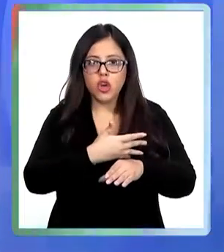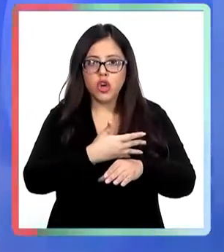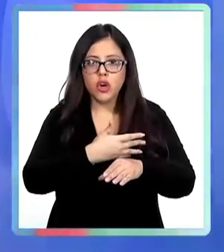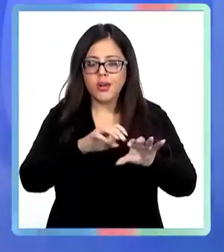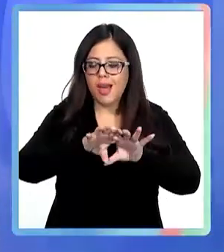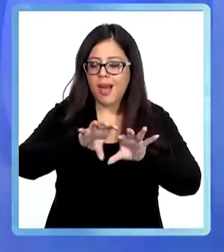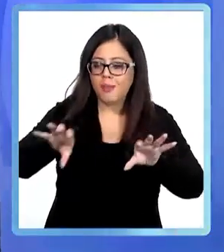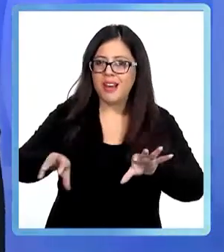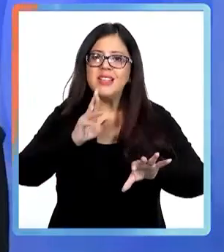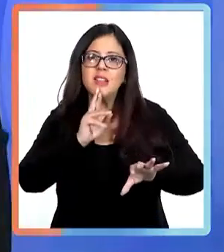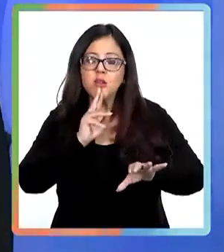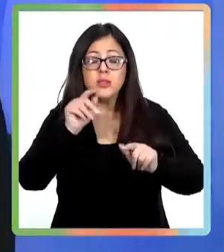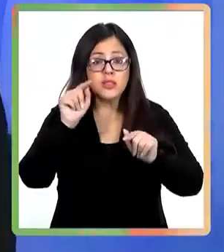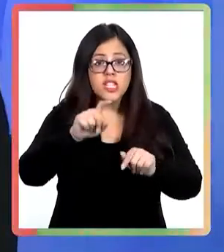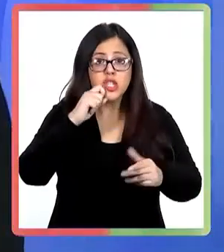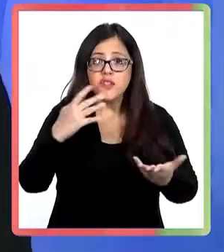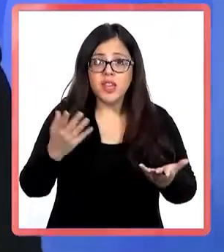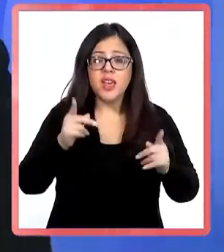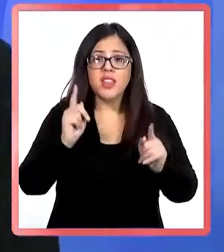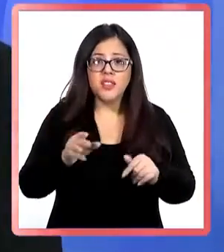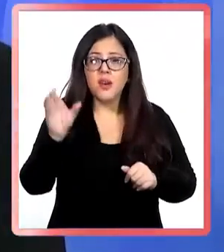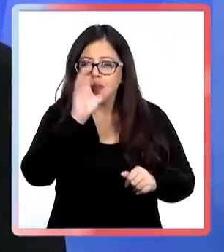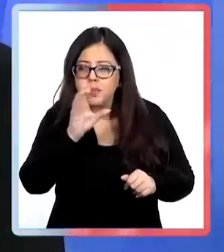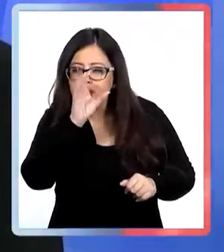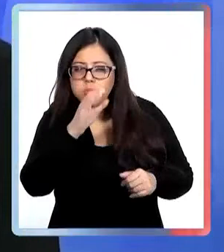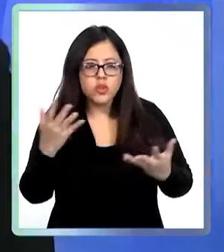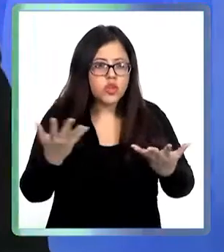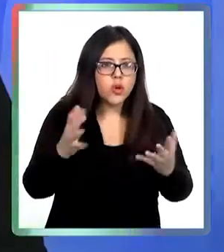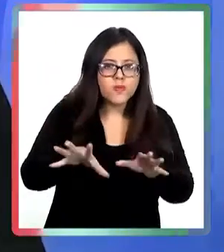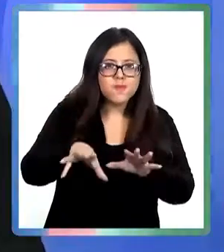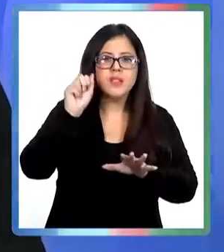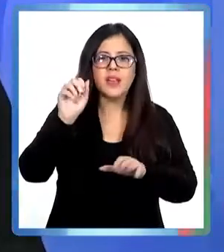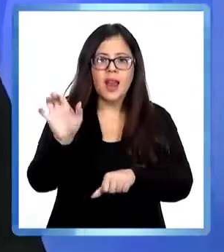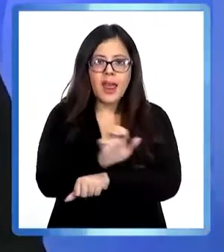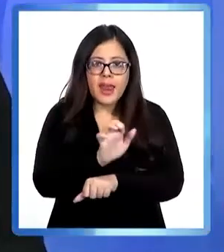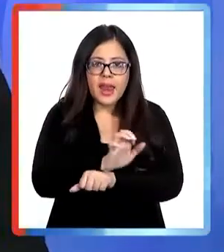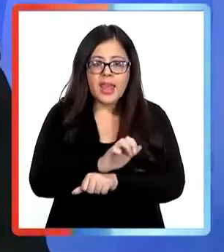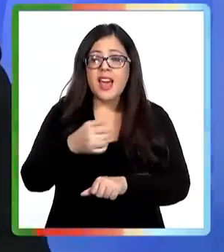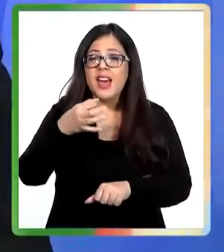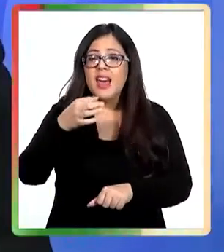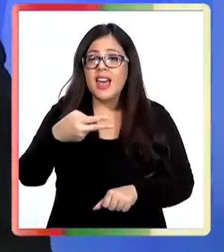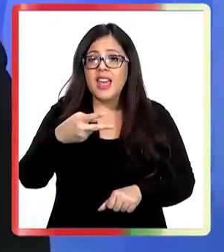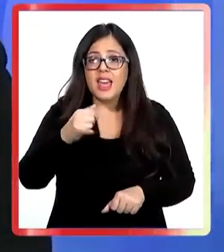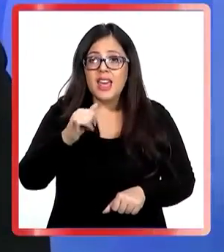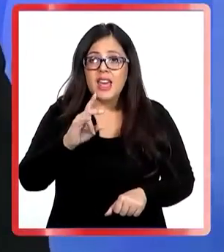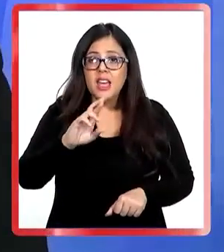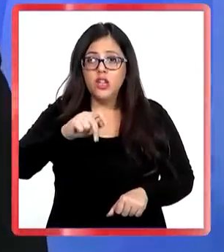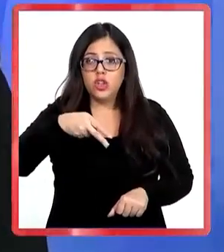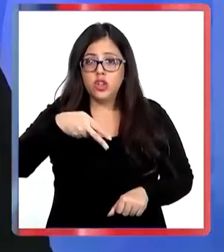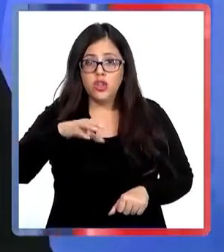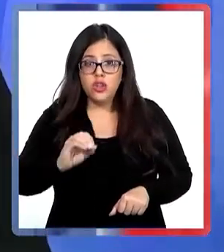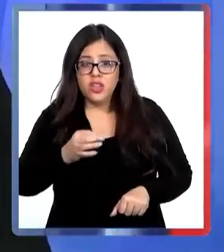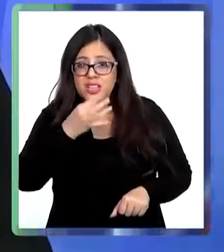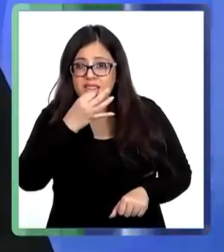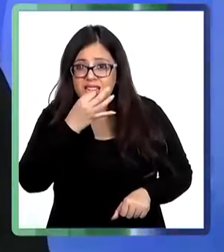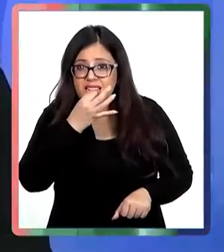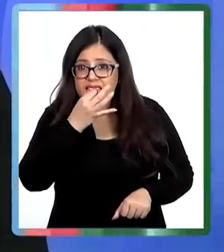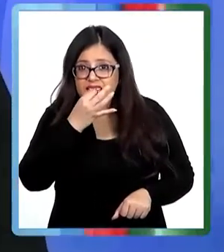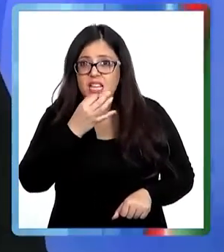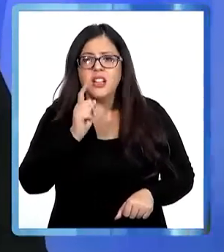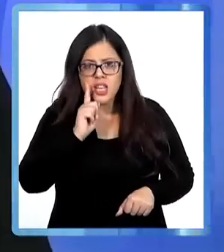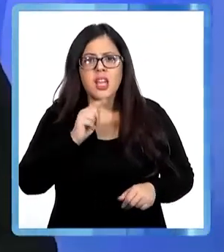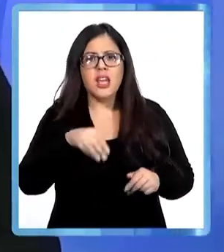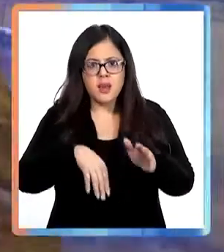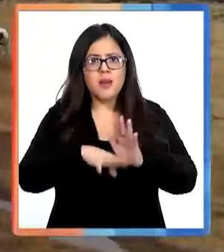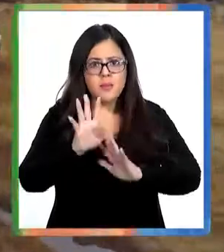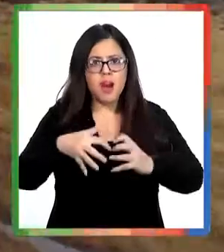Rusia. Eso significa que tienen que buscar nuevas fuentes de energía. El hidrógeno verde es de las que más potencial tiene y Magallanes tiene un tremendo potencial